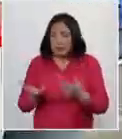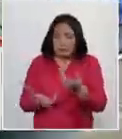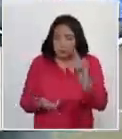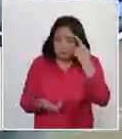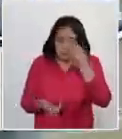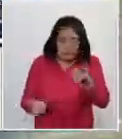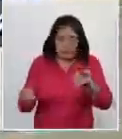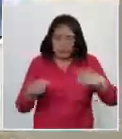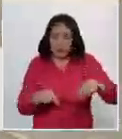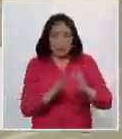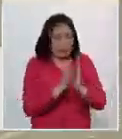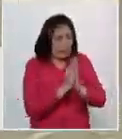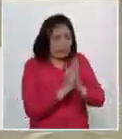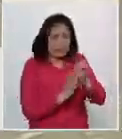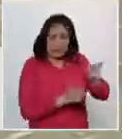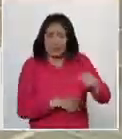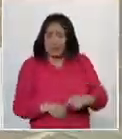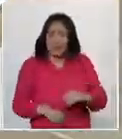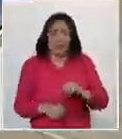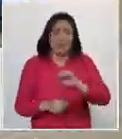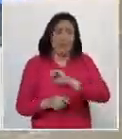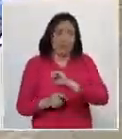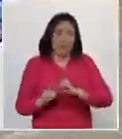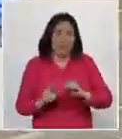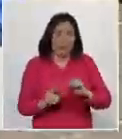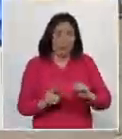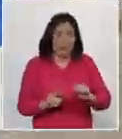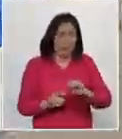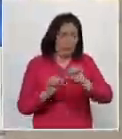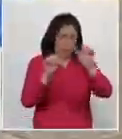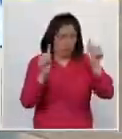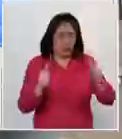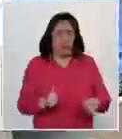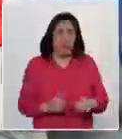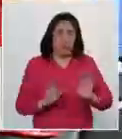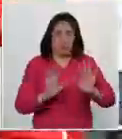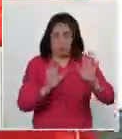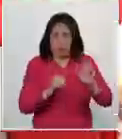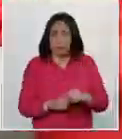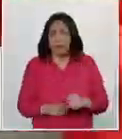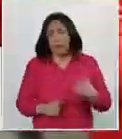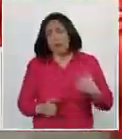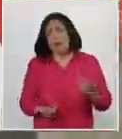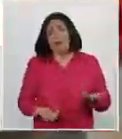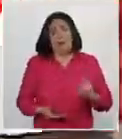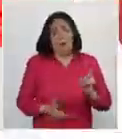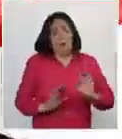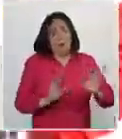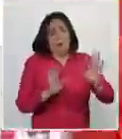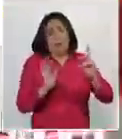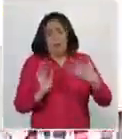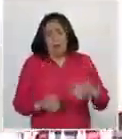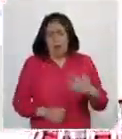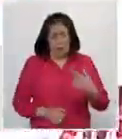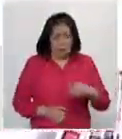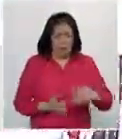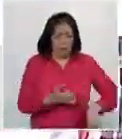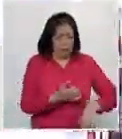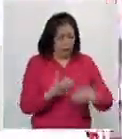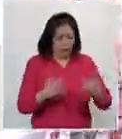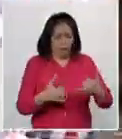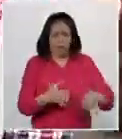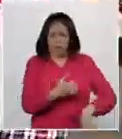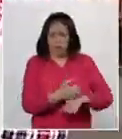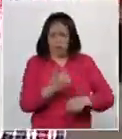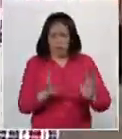ha venido a pedir al Señor de los Milagros, obviamente, el milagro de volvernos al Mundial. Y yo creo que no podemos hablar de un milagro, ¿no? Ya los chicos están haciendo realidad todo, así